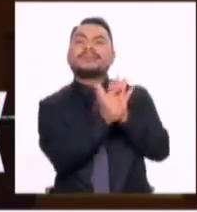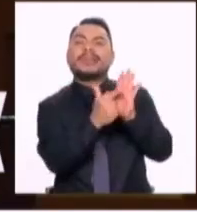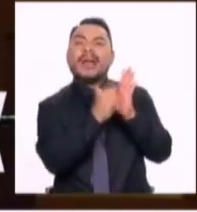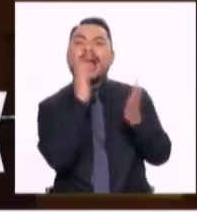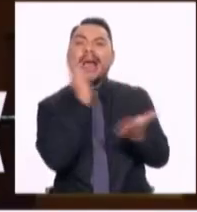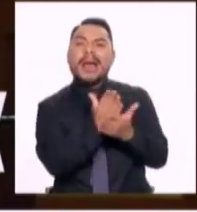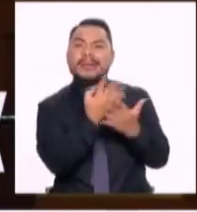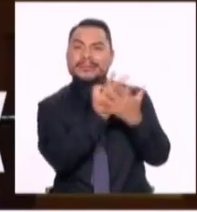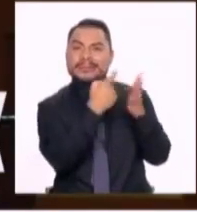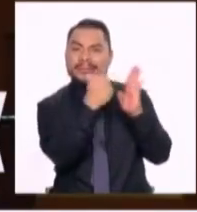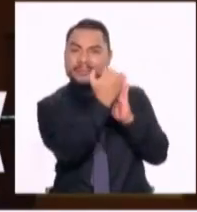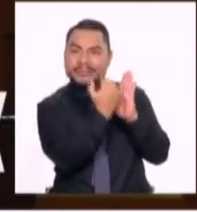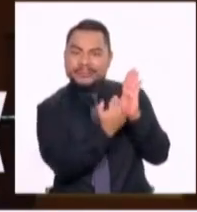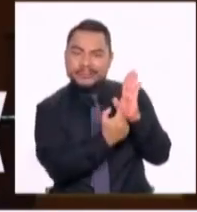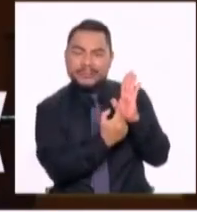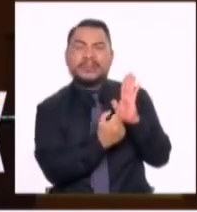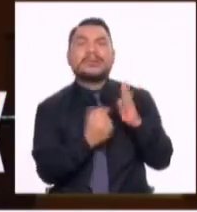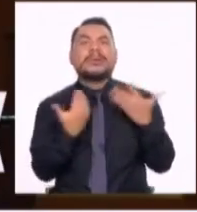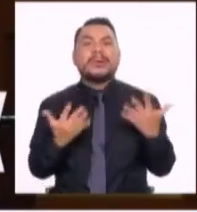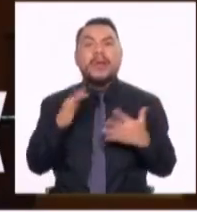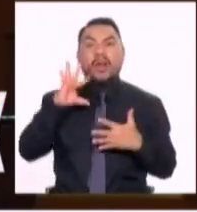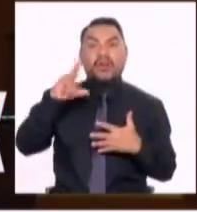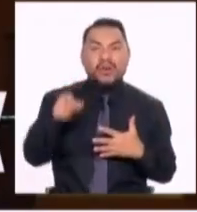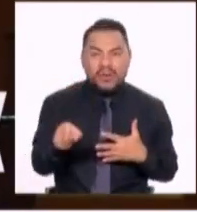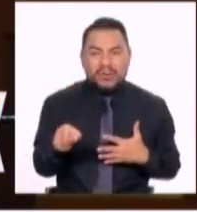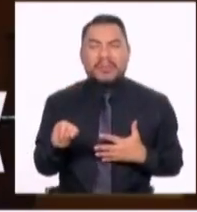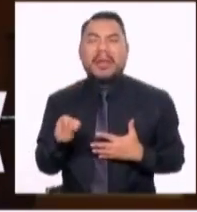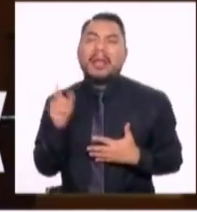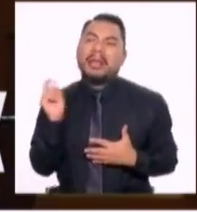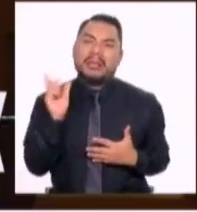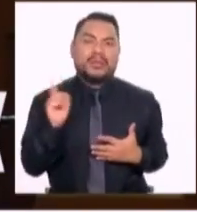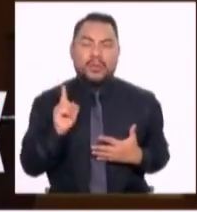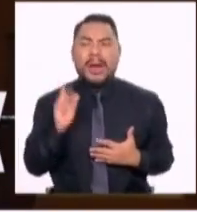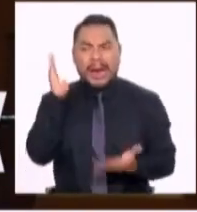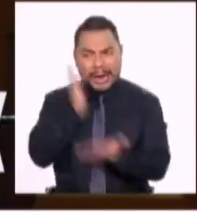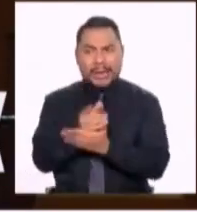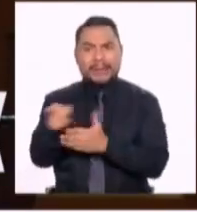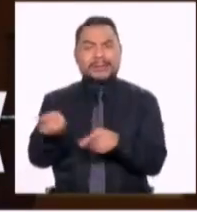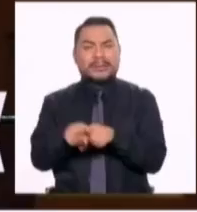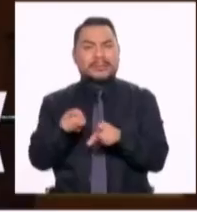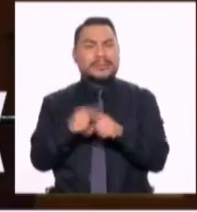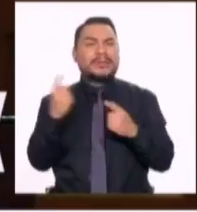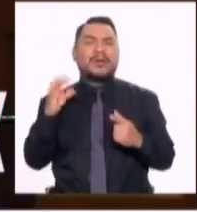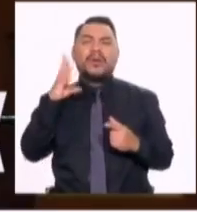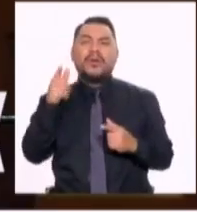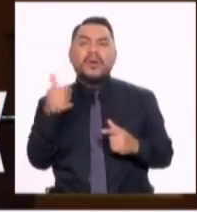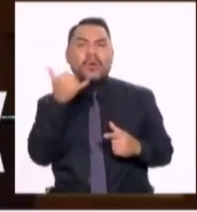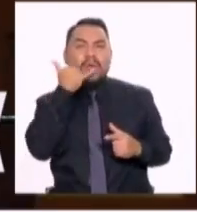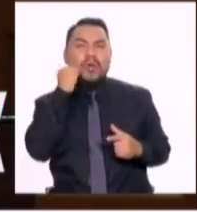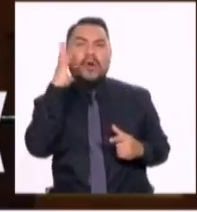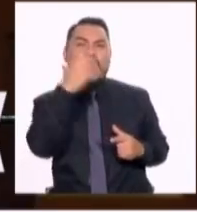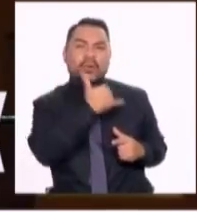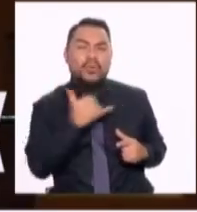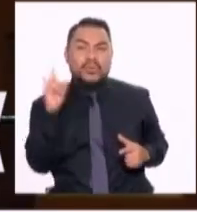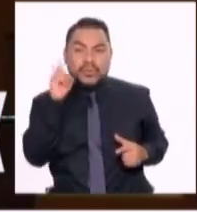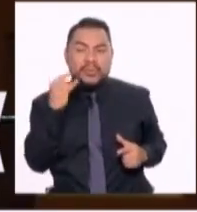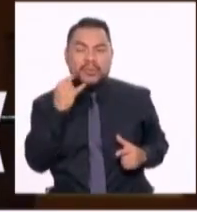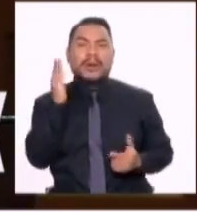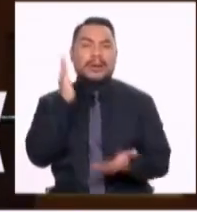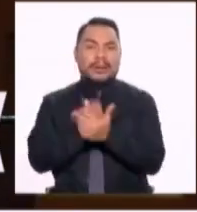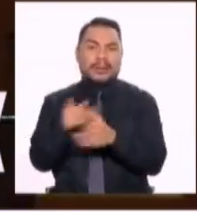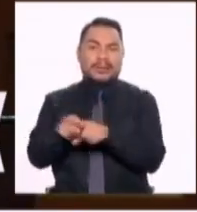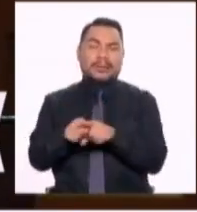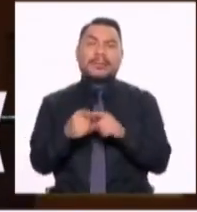podría decir son sin mayor trascendencia, es decir, nada, o estoy equivocado, amigo Benavides. Sí, correcto, no hay